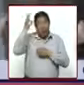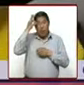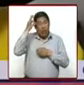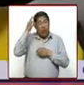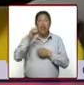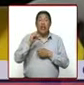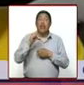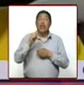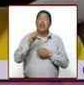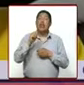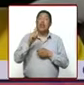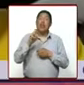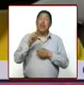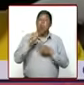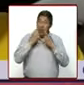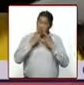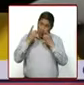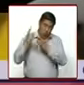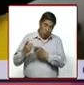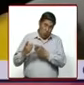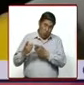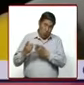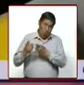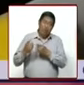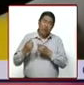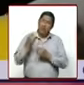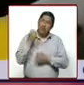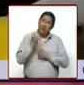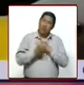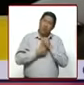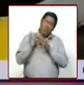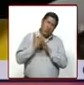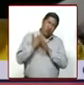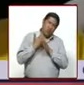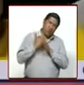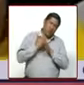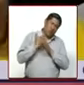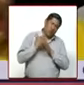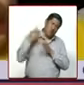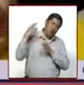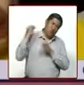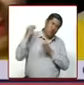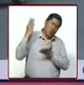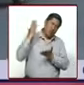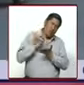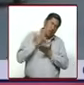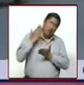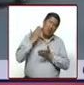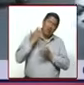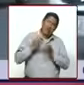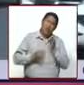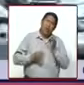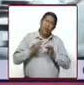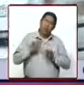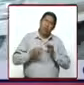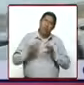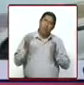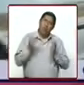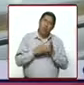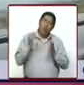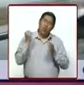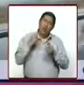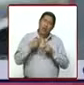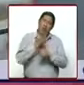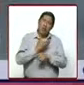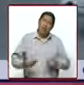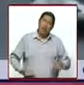Sandra Gutiérrez salió a denunciar públicamente que estaba siendo víctima de amedrentamientos por no paralizar procesos que le seguían al exmandatario